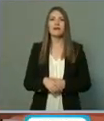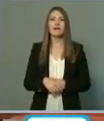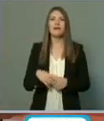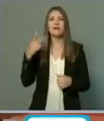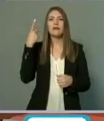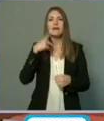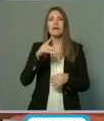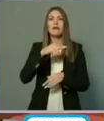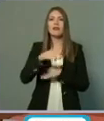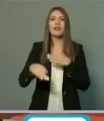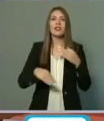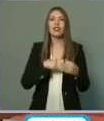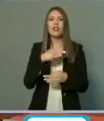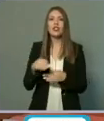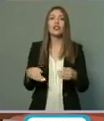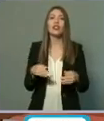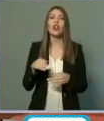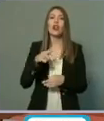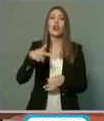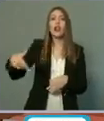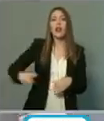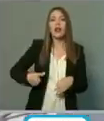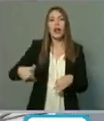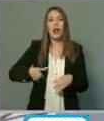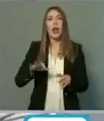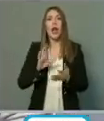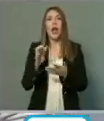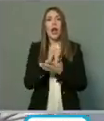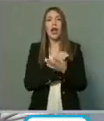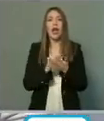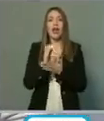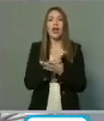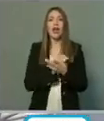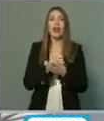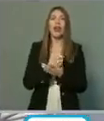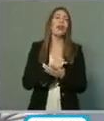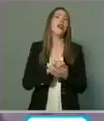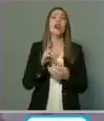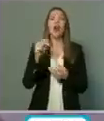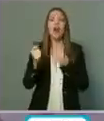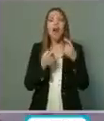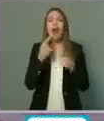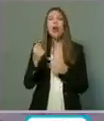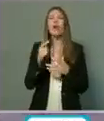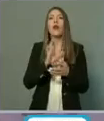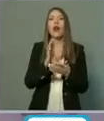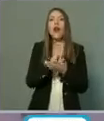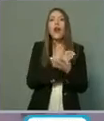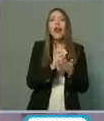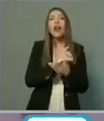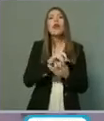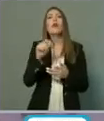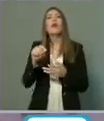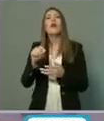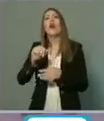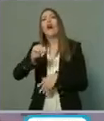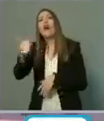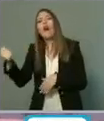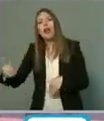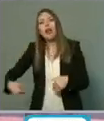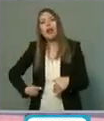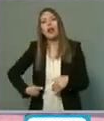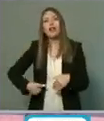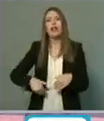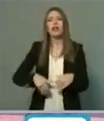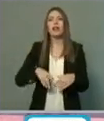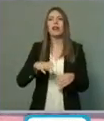esas lesiones curadas? No, pues sí, se van cicatrizando, de una te olvidas, de otra sale otra, y luego otra. Sí, entonces cuando, oye,